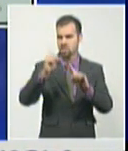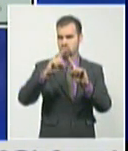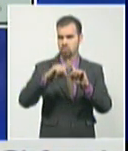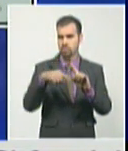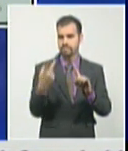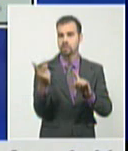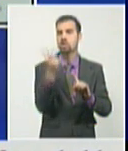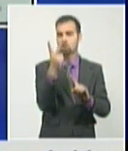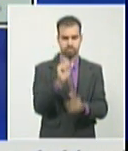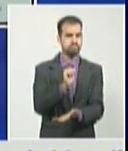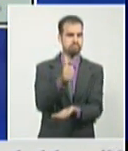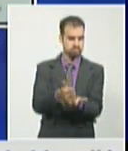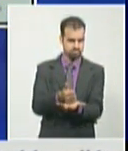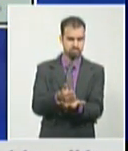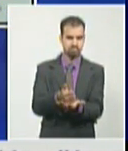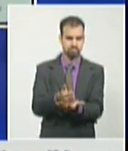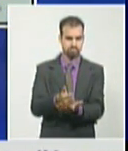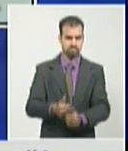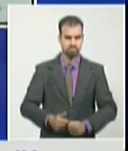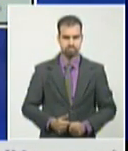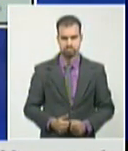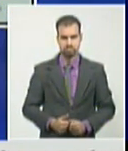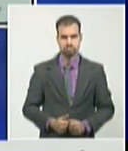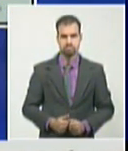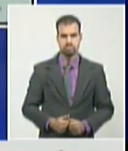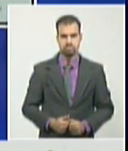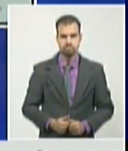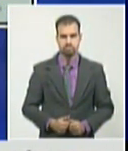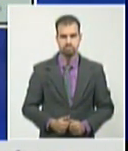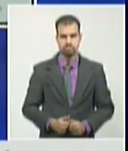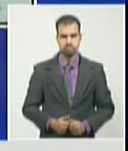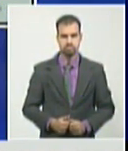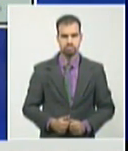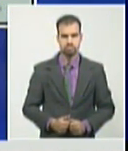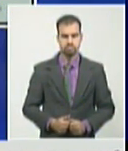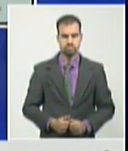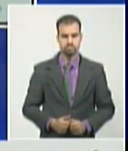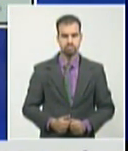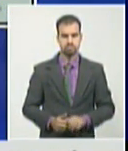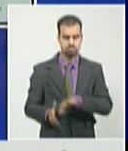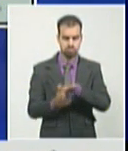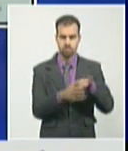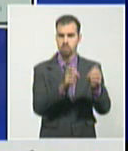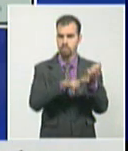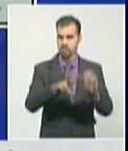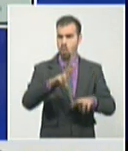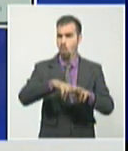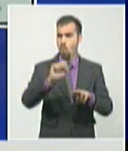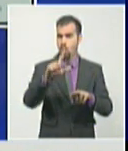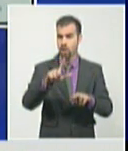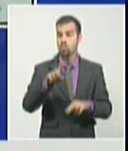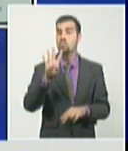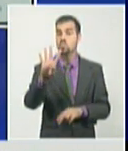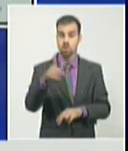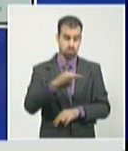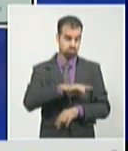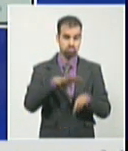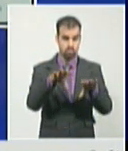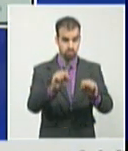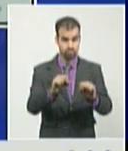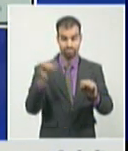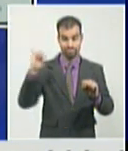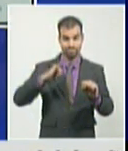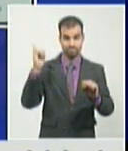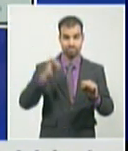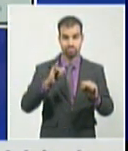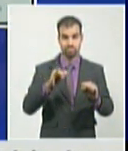también del municipio de la zona holguín con cuatro casos diagnosticados ayer dos de